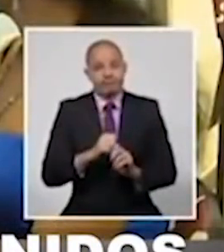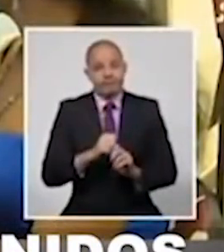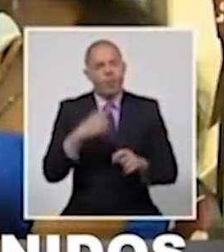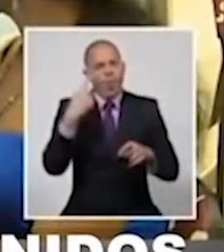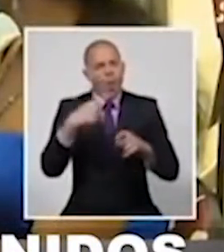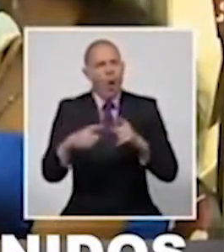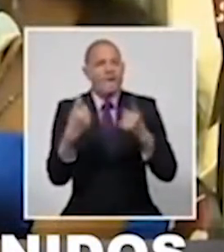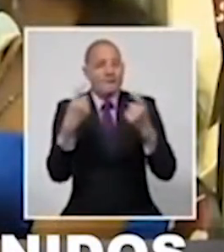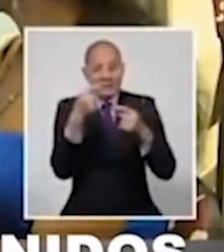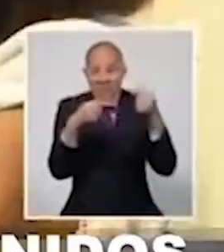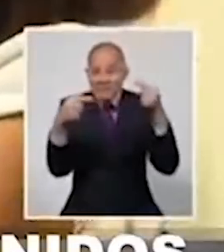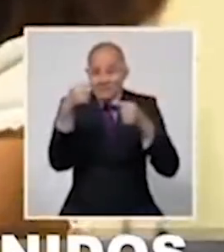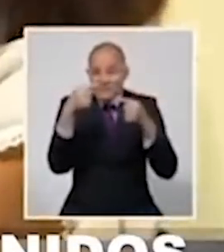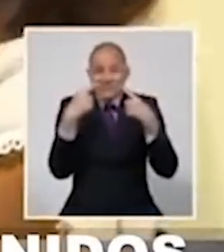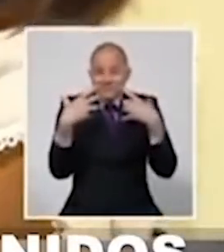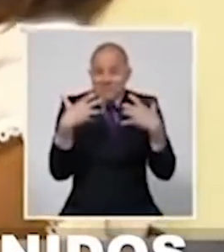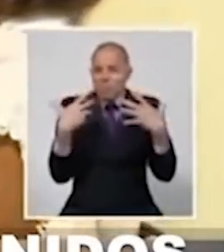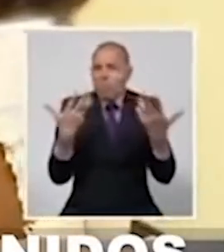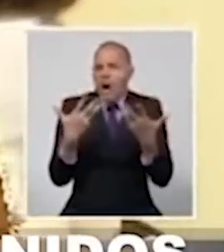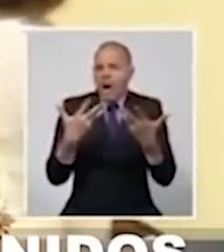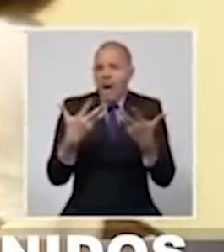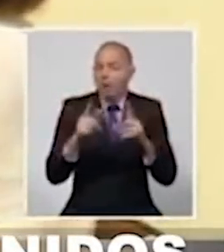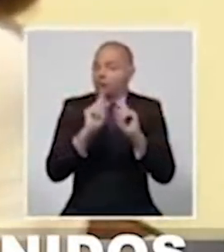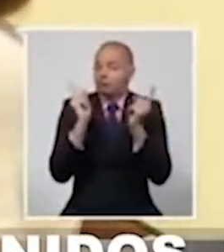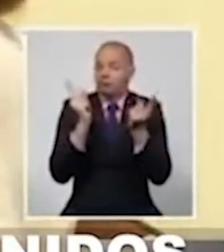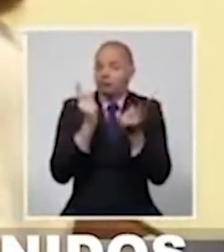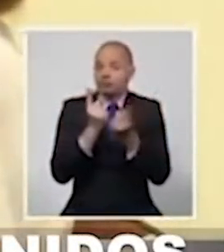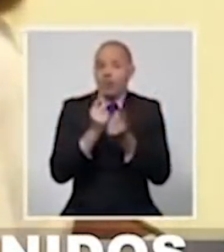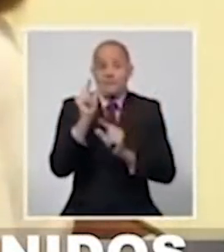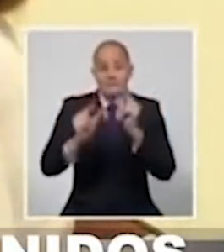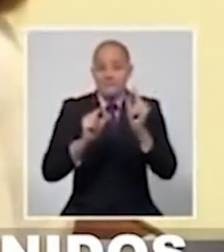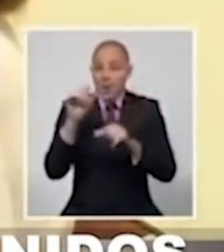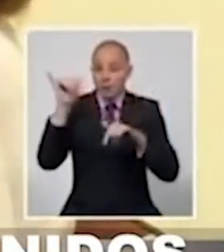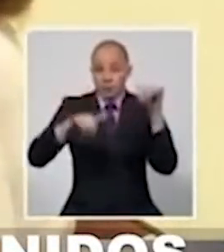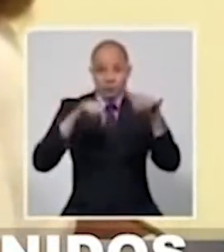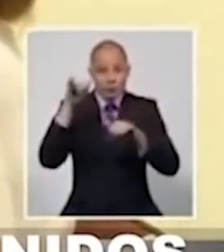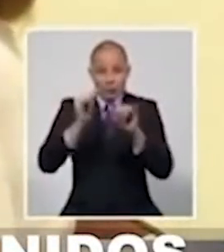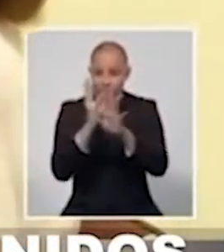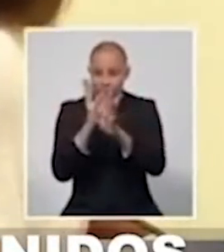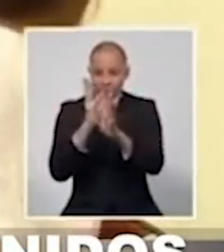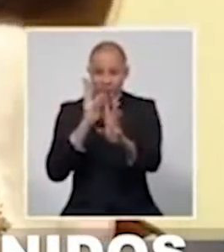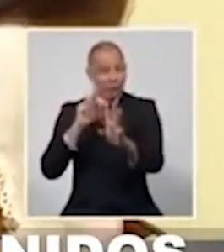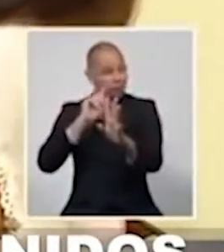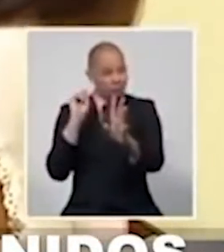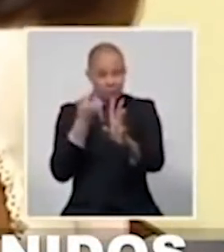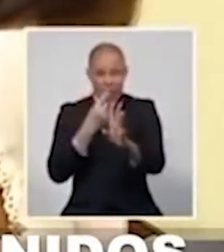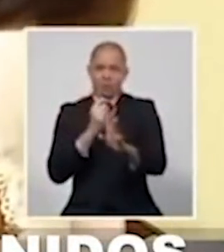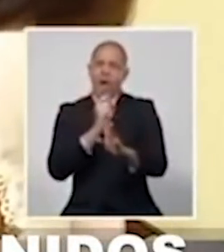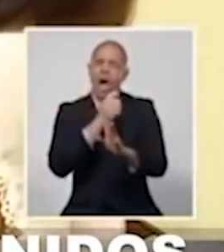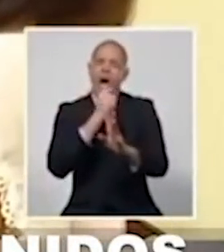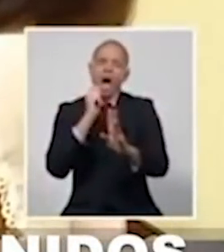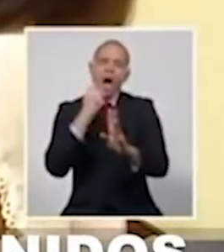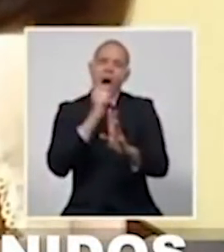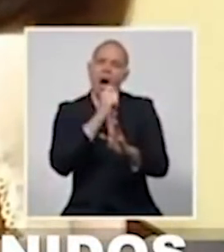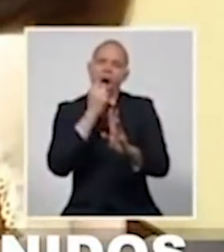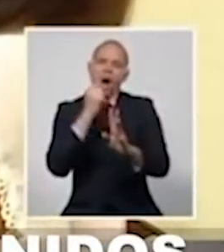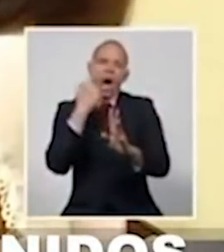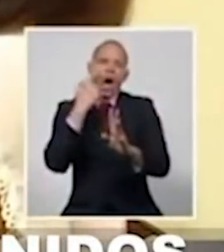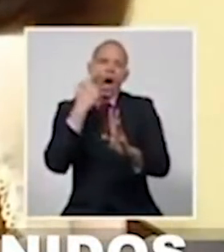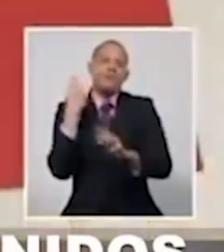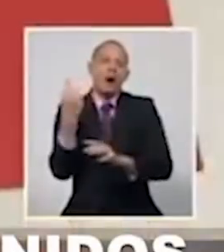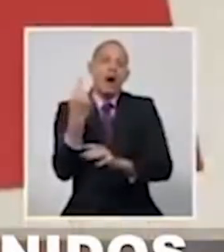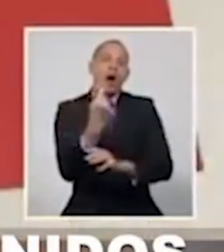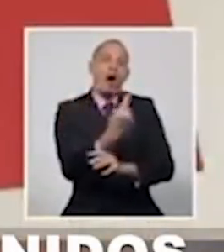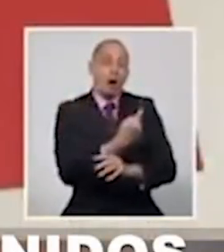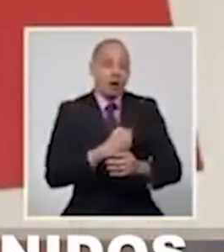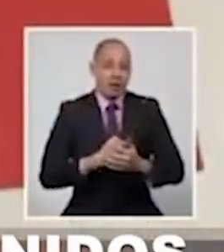Nicaragua es la papa caliente, el destino al cual los cubanos quieren viajar, sencillamente y llanamente porque quieren escapar de la isla. La